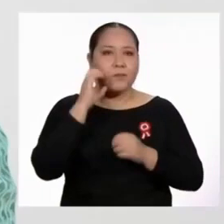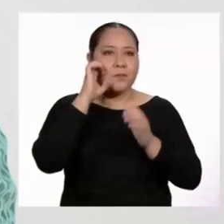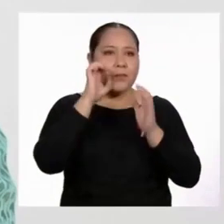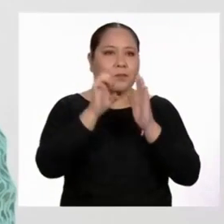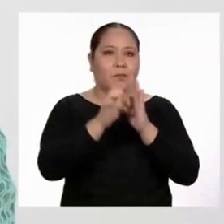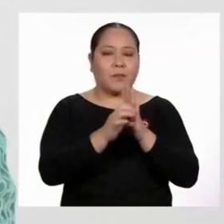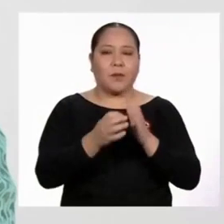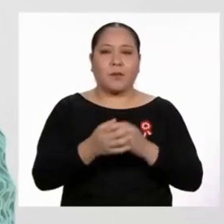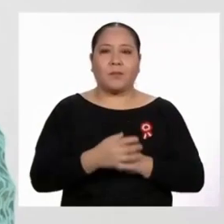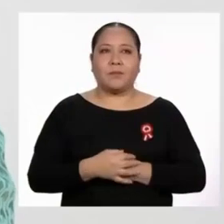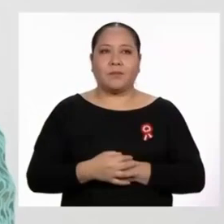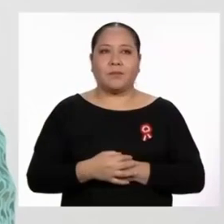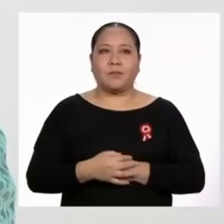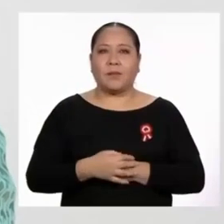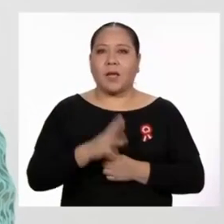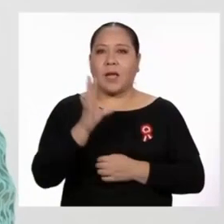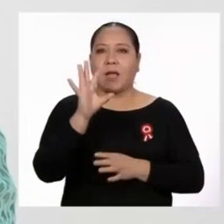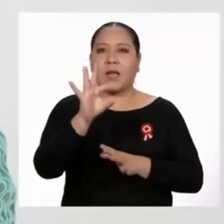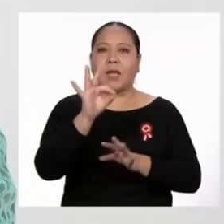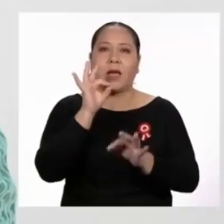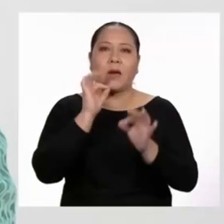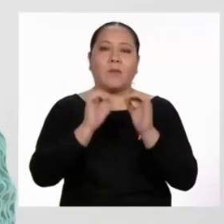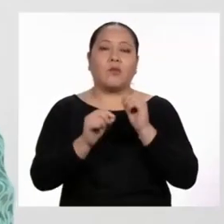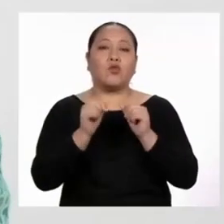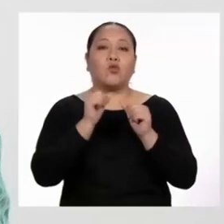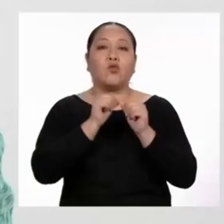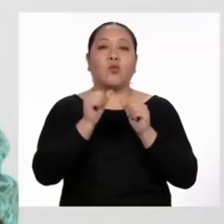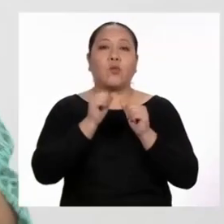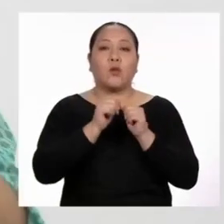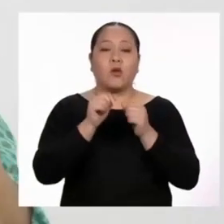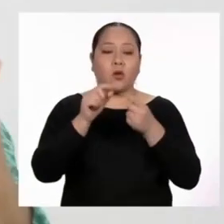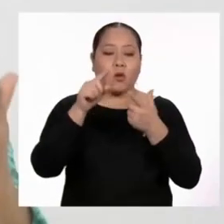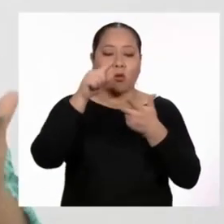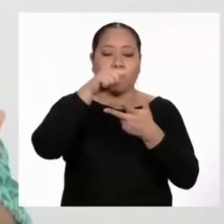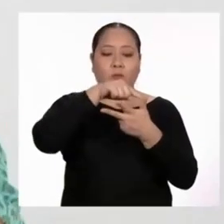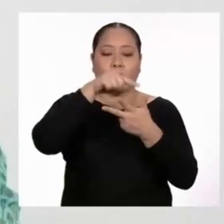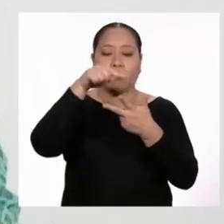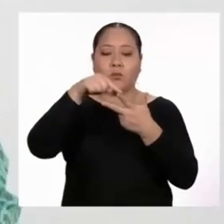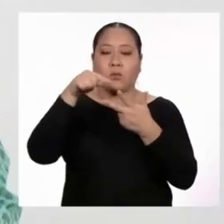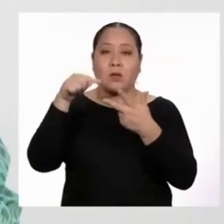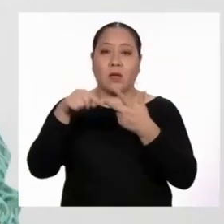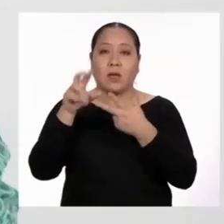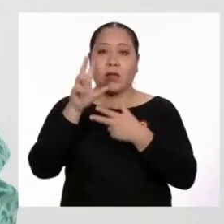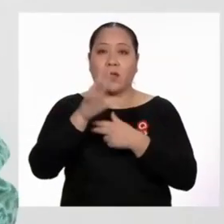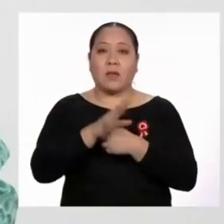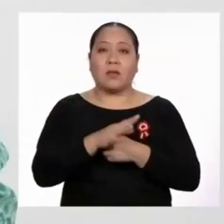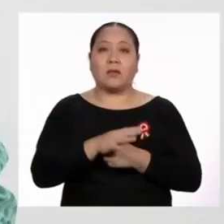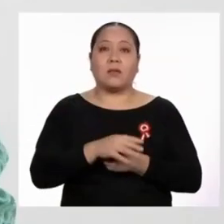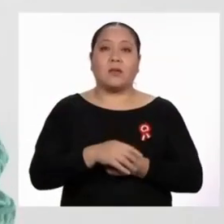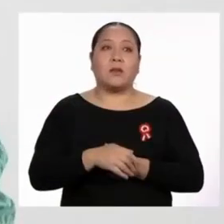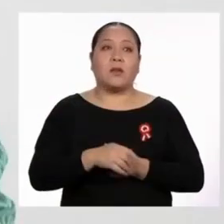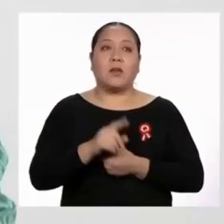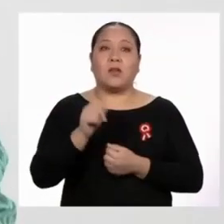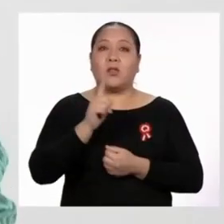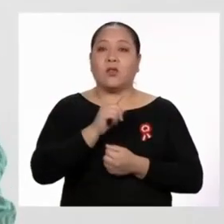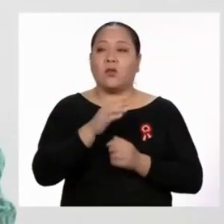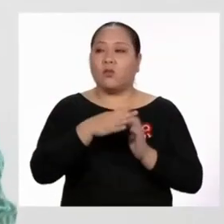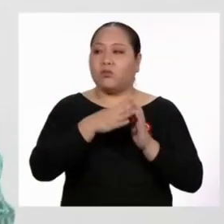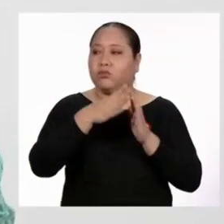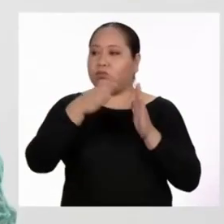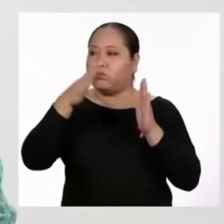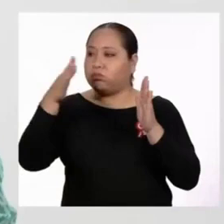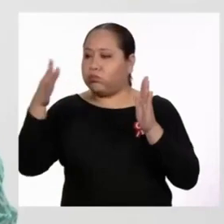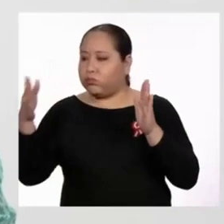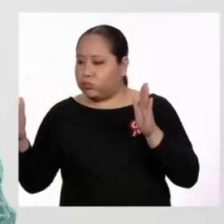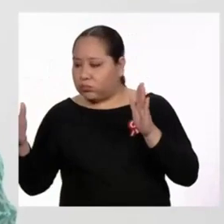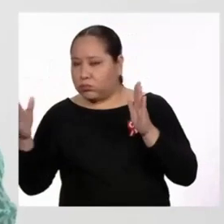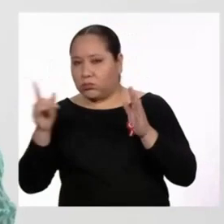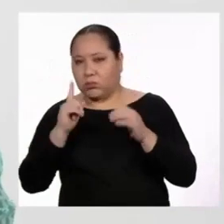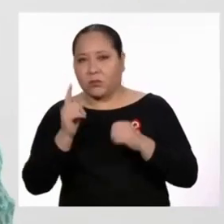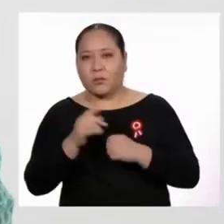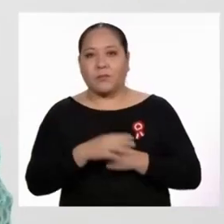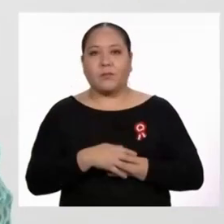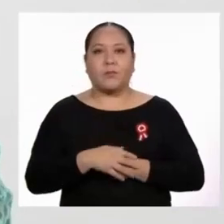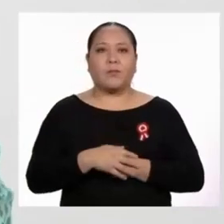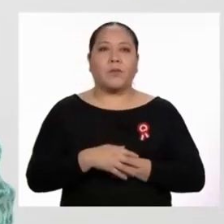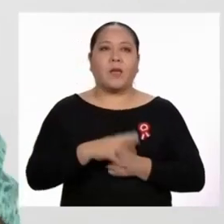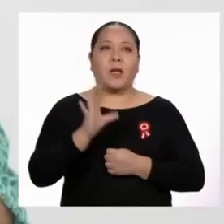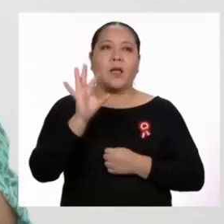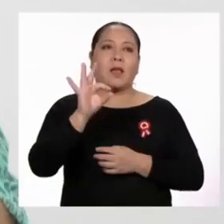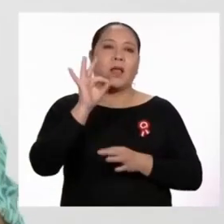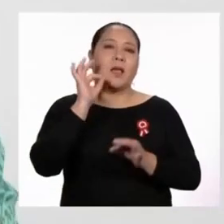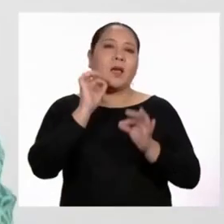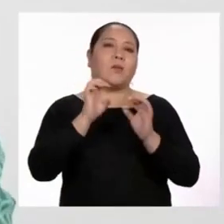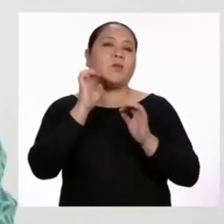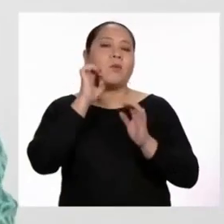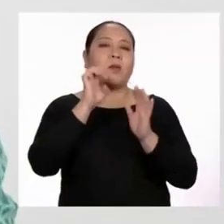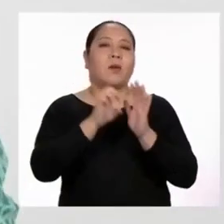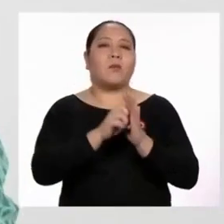ejemplo, elijamos un número de 3 cifras y no de 230 como suelen tener las claves de Internet. Elijamos